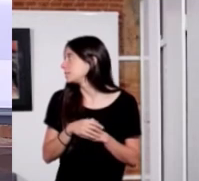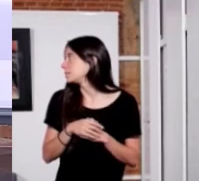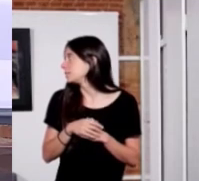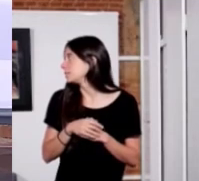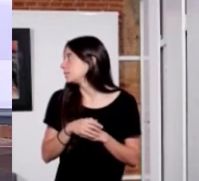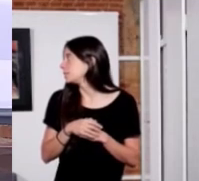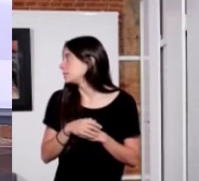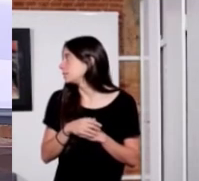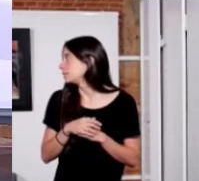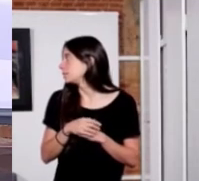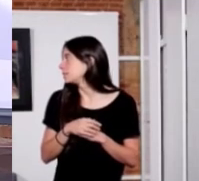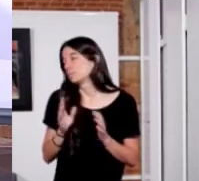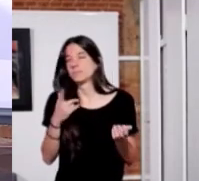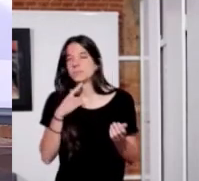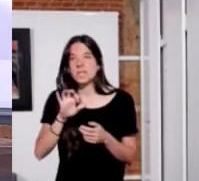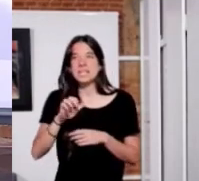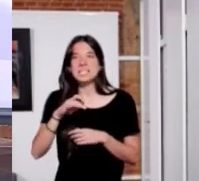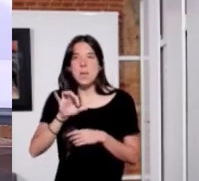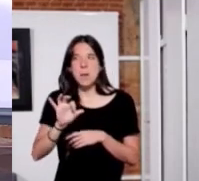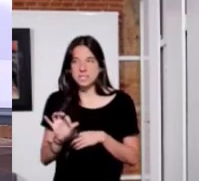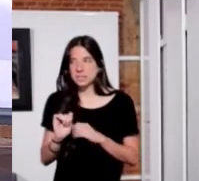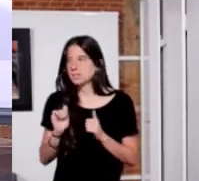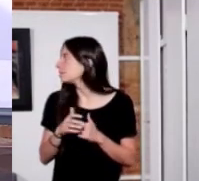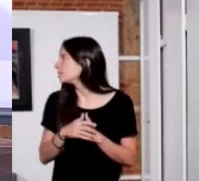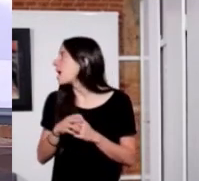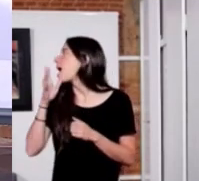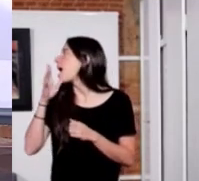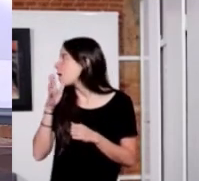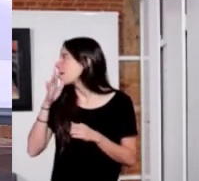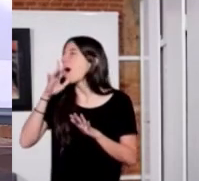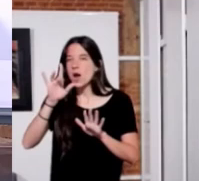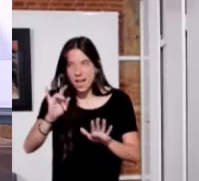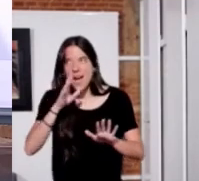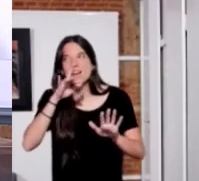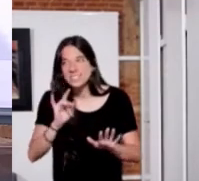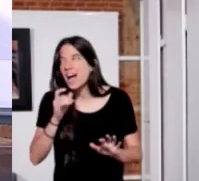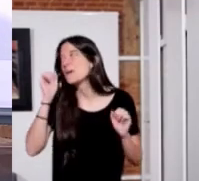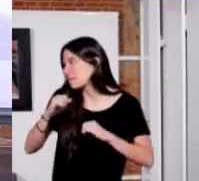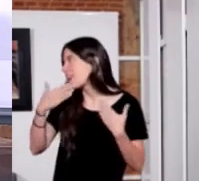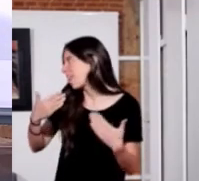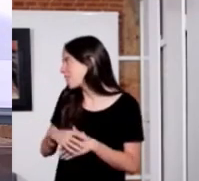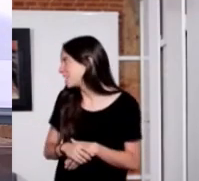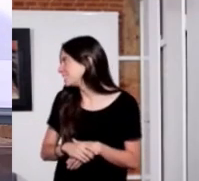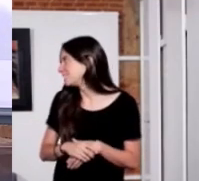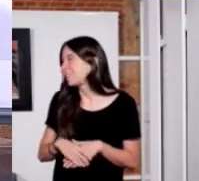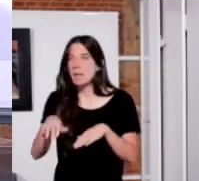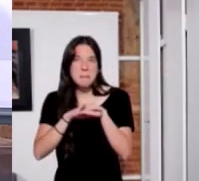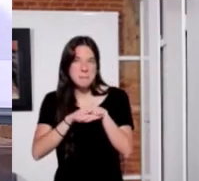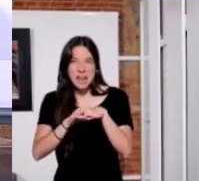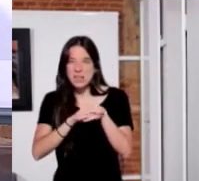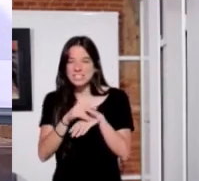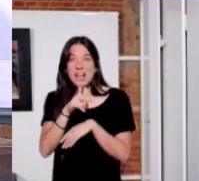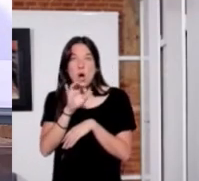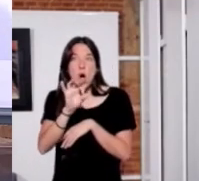No. Vale, pues si te parece, pasamos. Ahora, es que... Vale. Gracias. No, me tenía, el host me